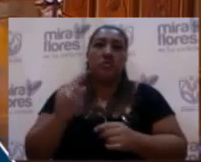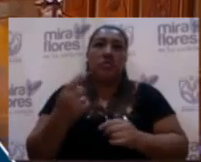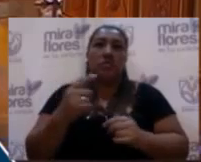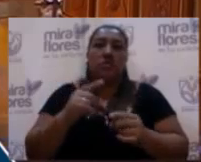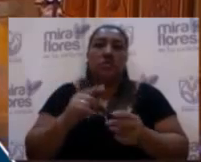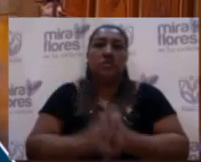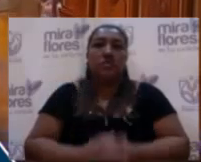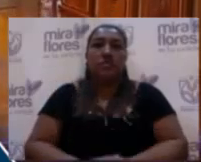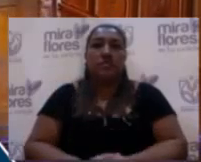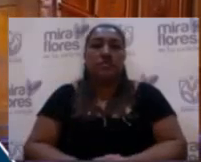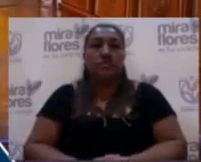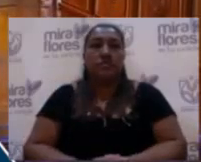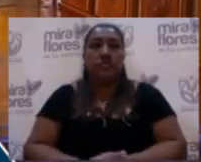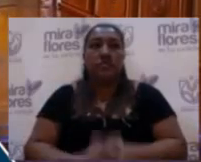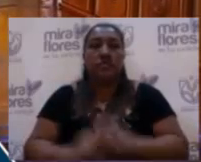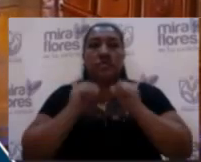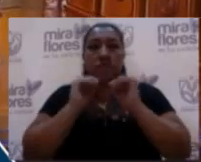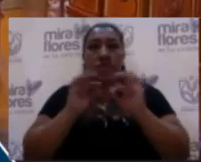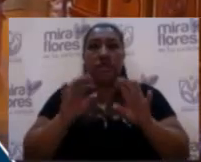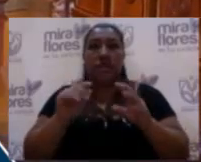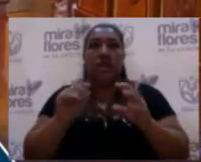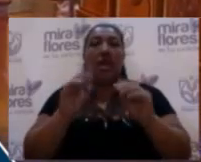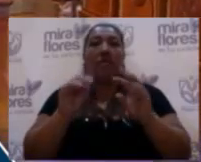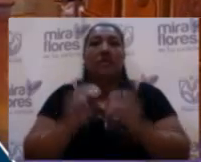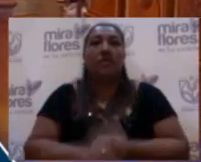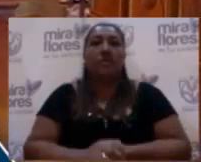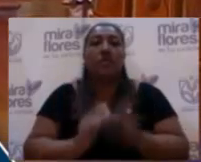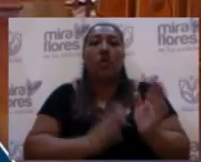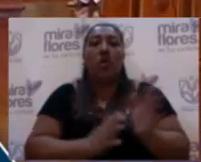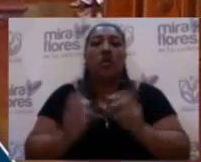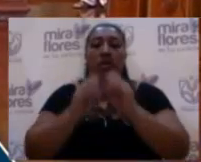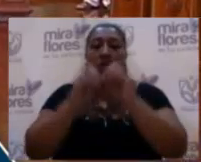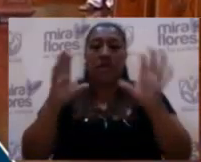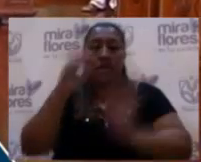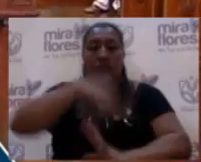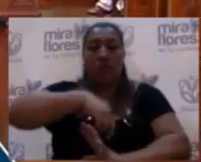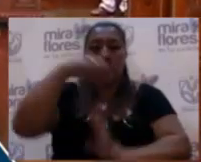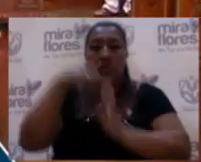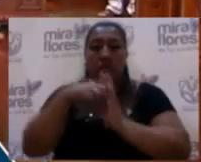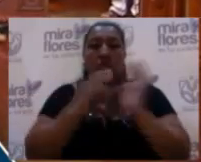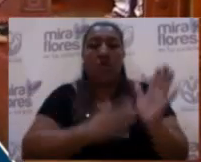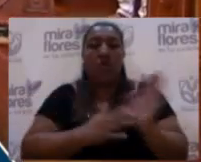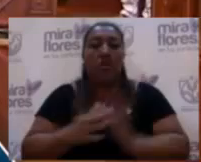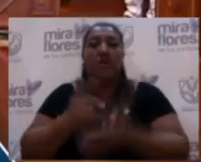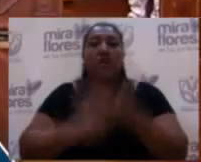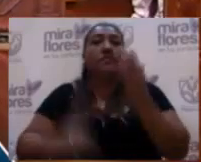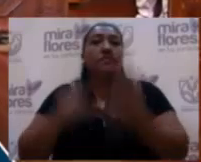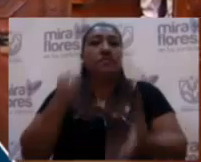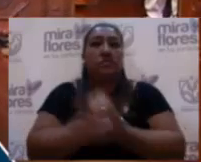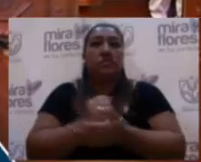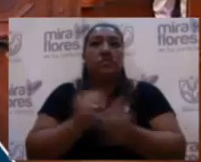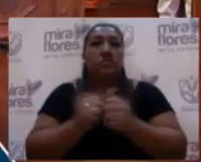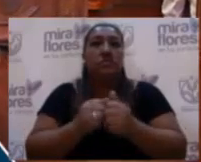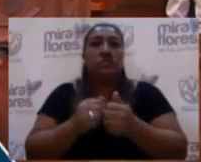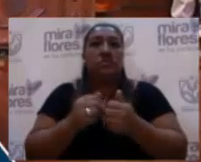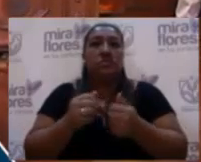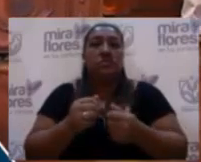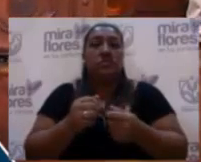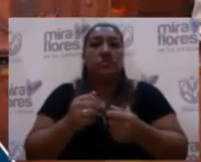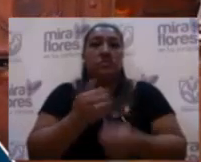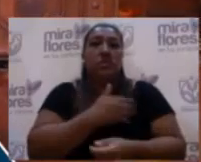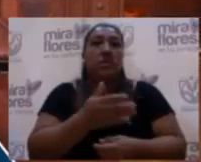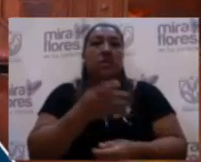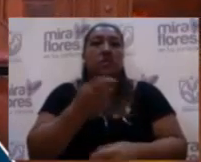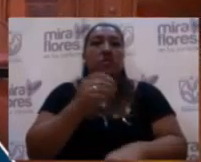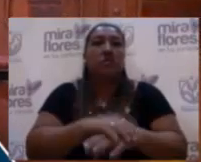favor, señorita secretaria general. Orden del día. Proyecto de ordenanza que aprueba el otorgamiento de beneficios